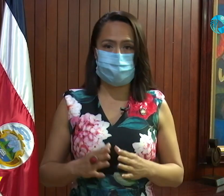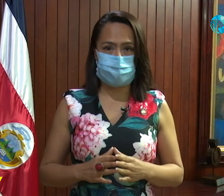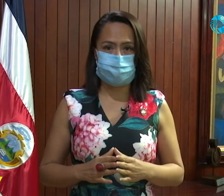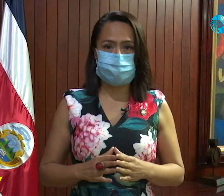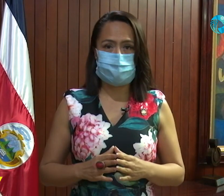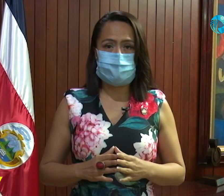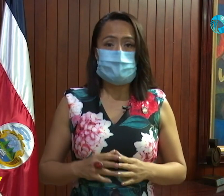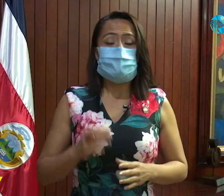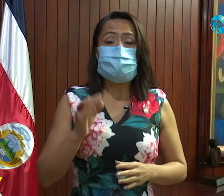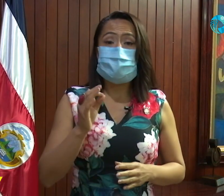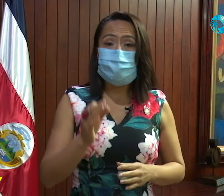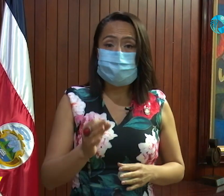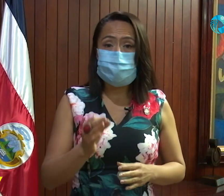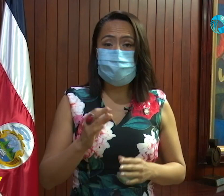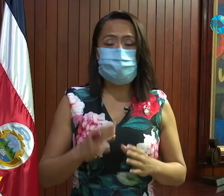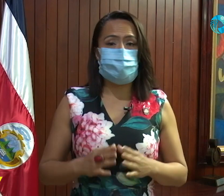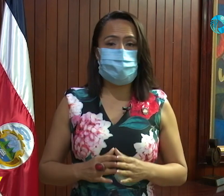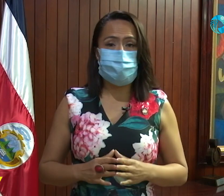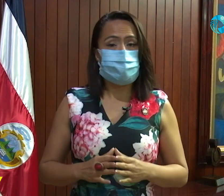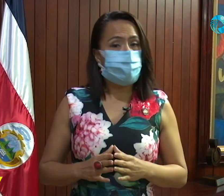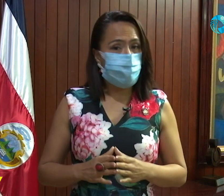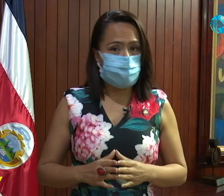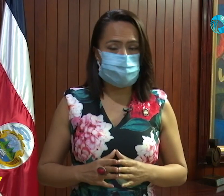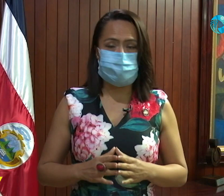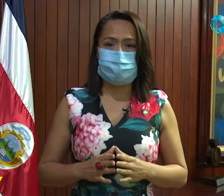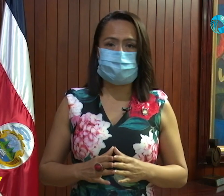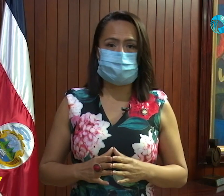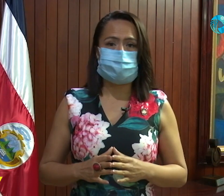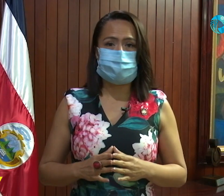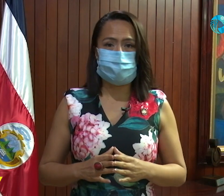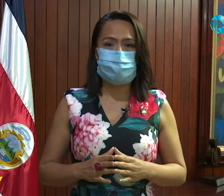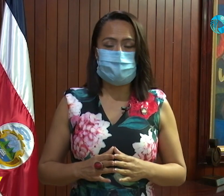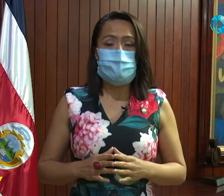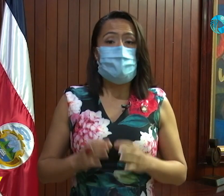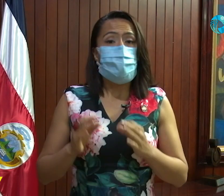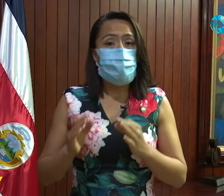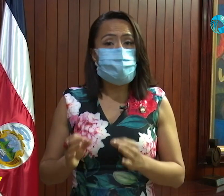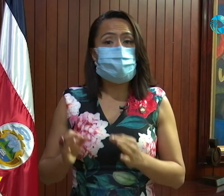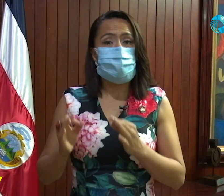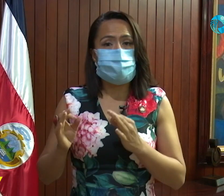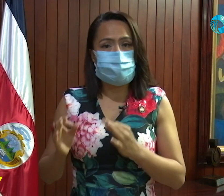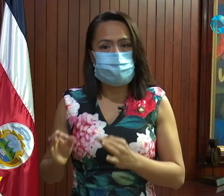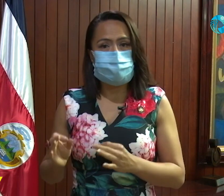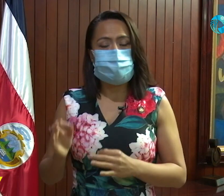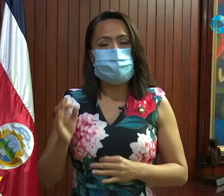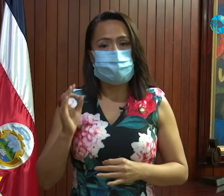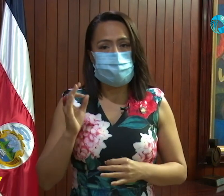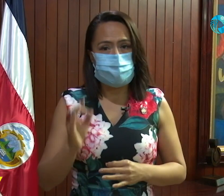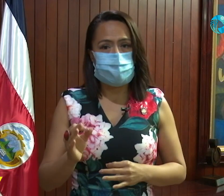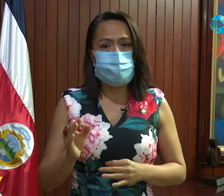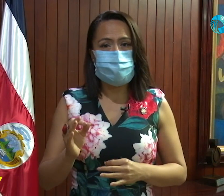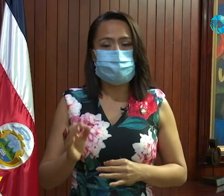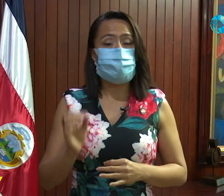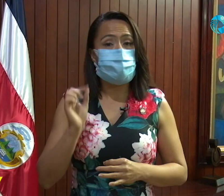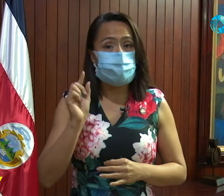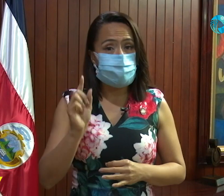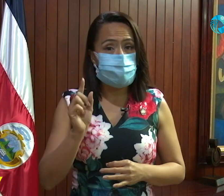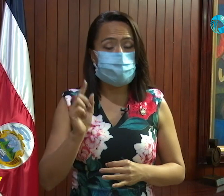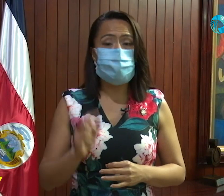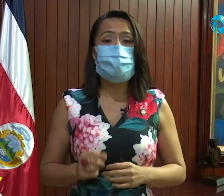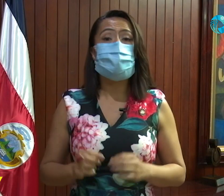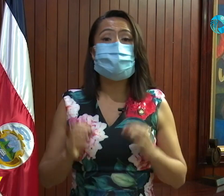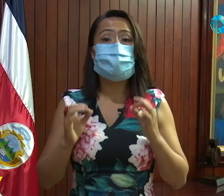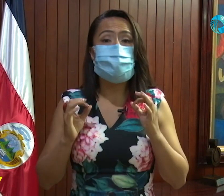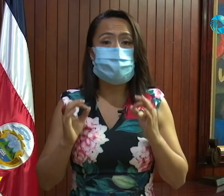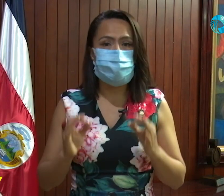nos rigen. Ya lo ha dicho Servicios Técnicos de la Asamblea Legislativa. Una comparecencia frente al plenario terminaría